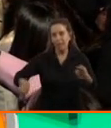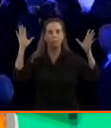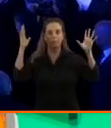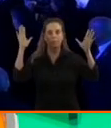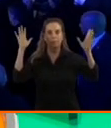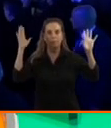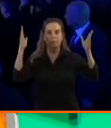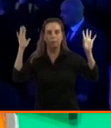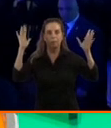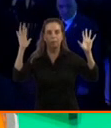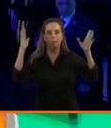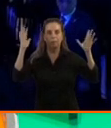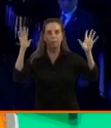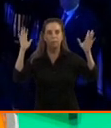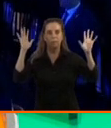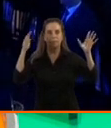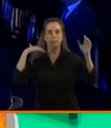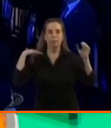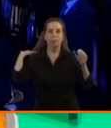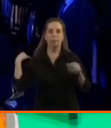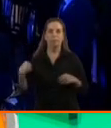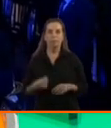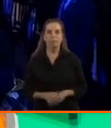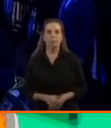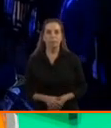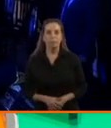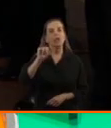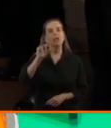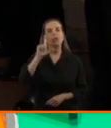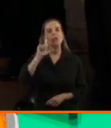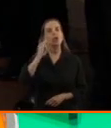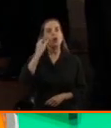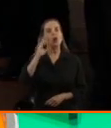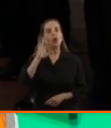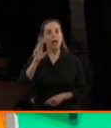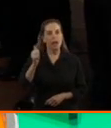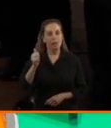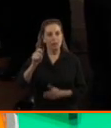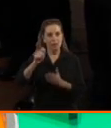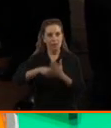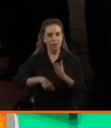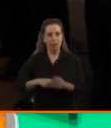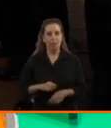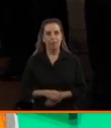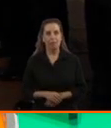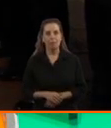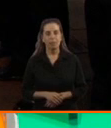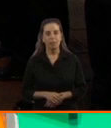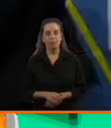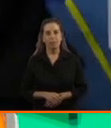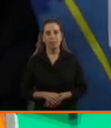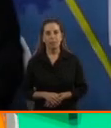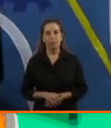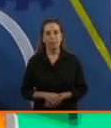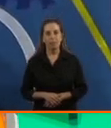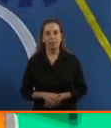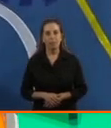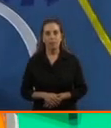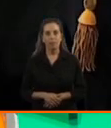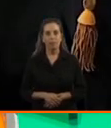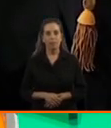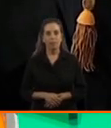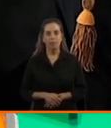una carga simbólica importante, porque la Constitución argentina establece respecto a la propiedad privada. O sea, no es Sí. que hasta que